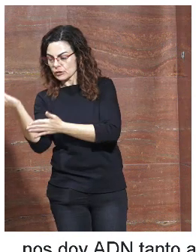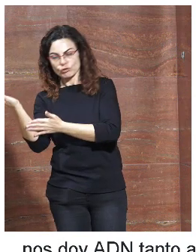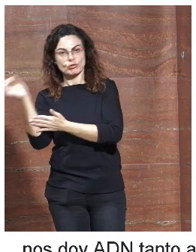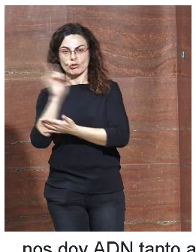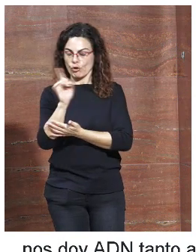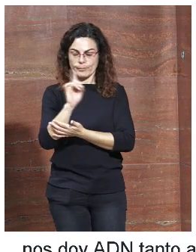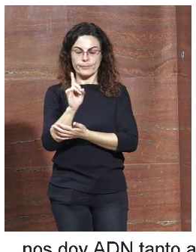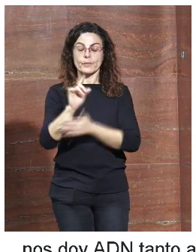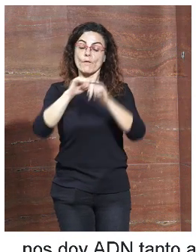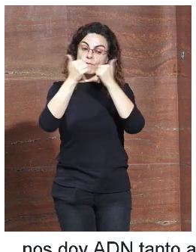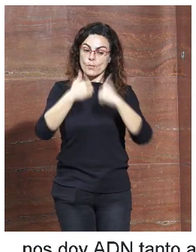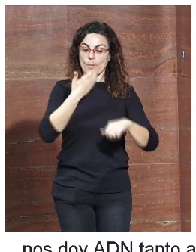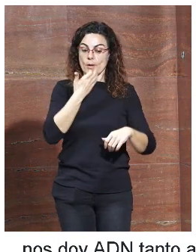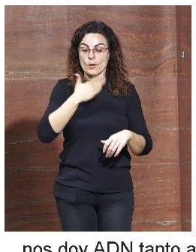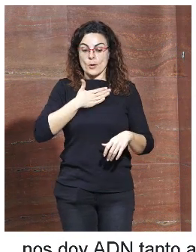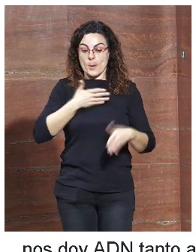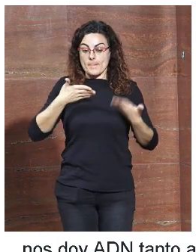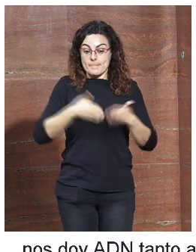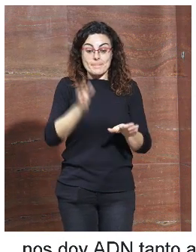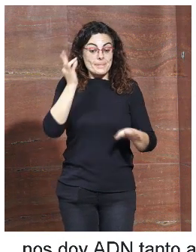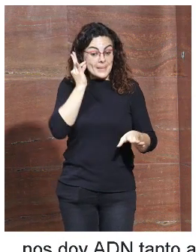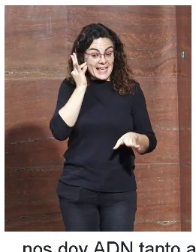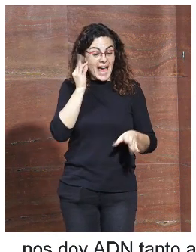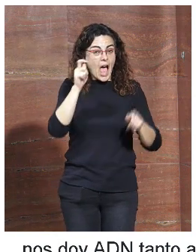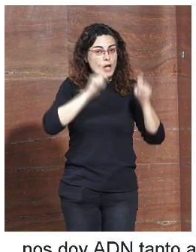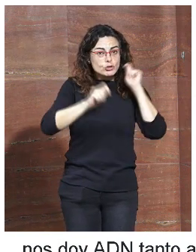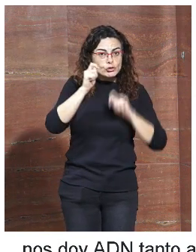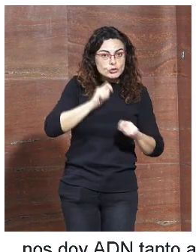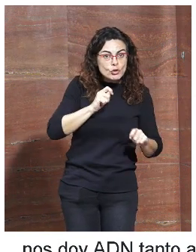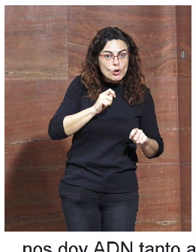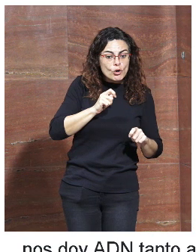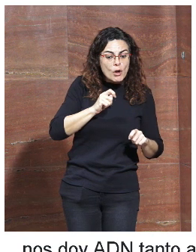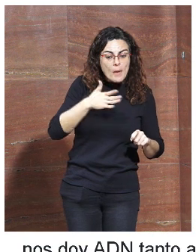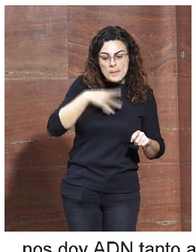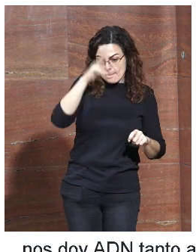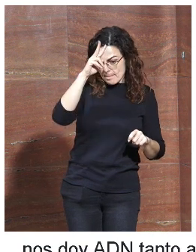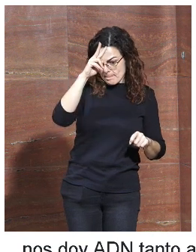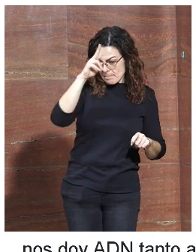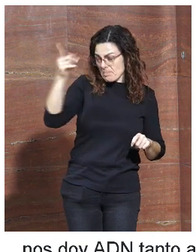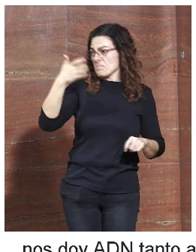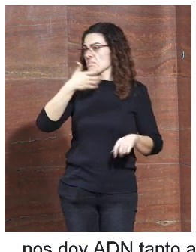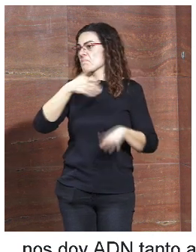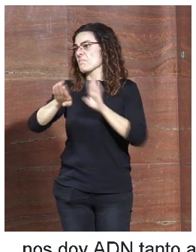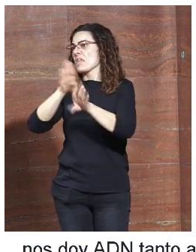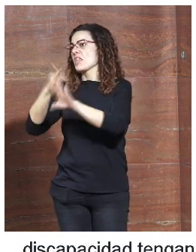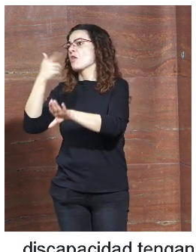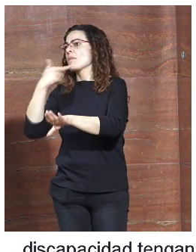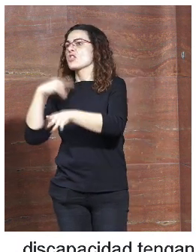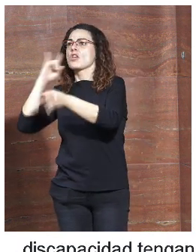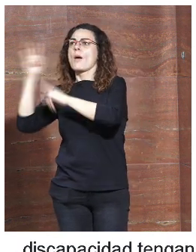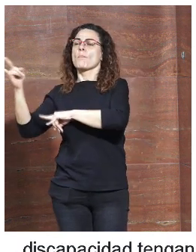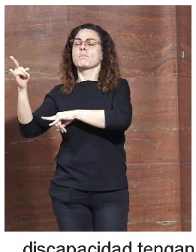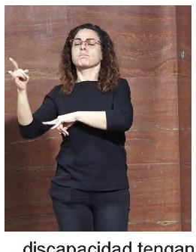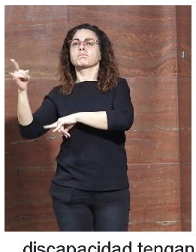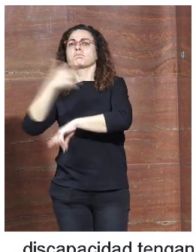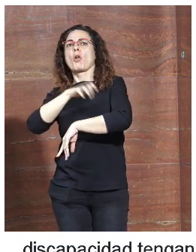diferencia está en que si mi hija llora, a mí no me preocupa que el vecino me diga te voy a llamar a la